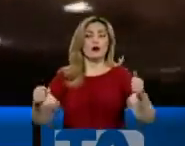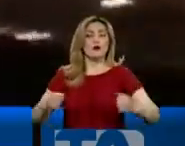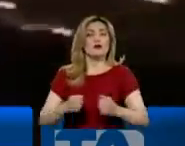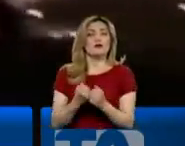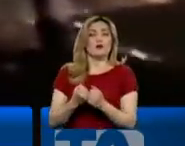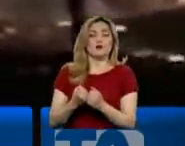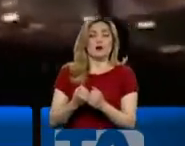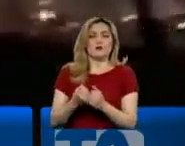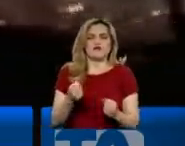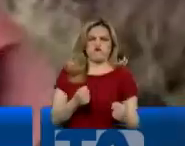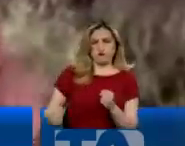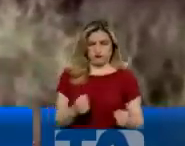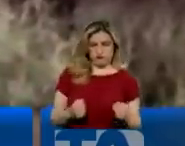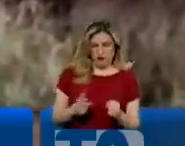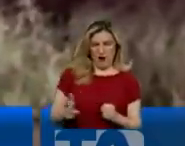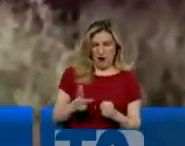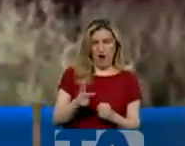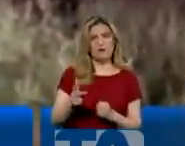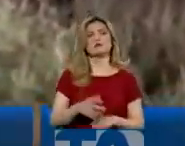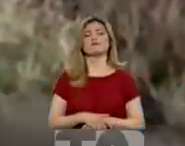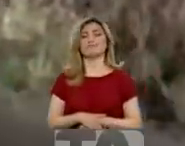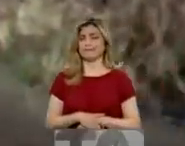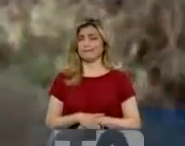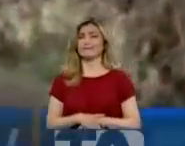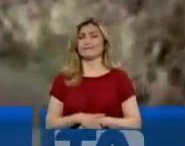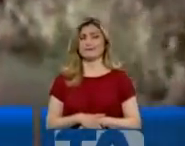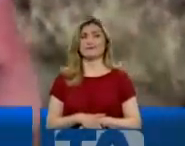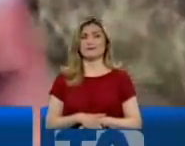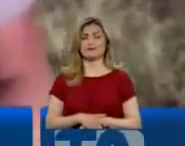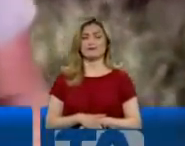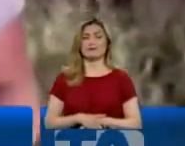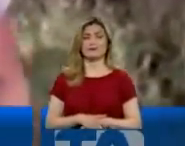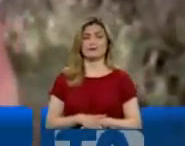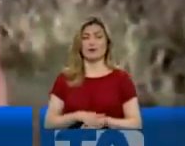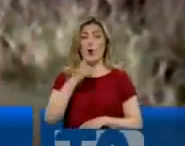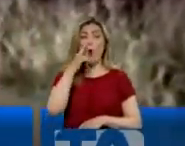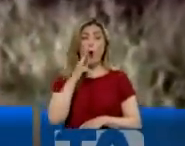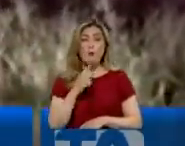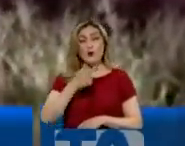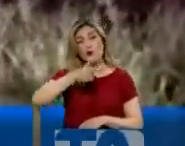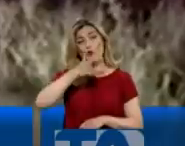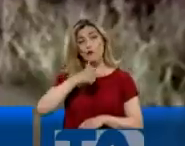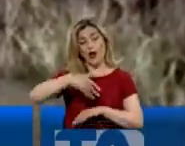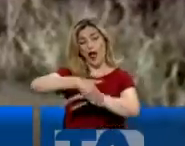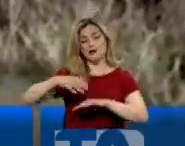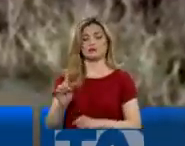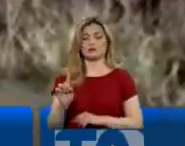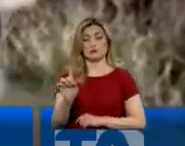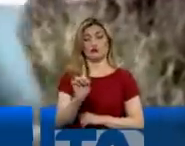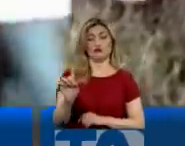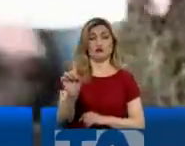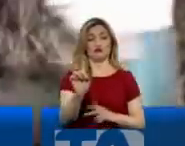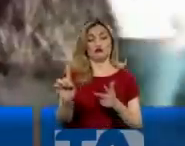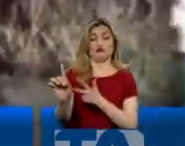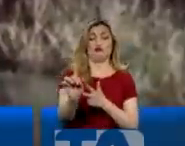por exceso de velocidad el accidente sucedió porque el borrachito que ve que viven en la calle ya estaba en día